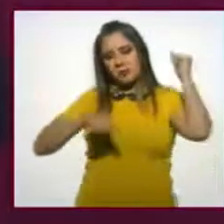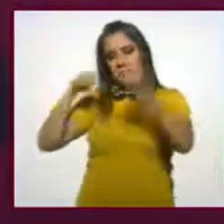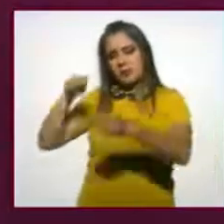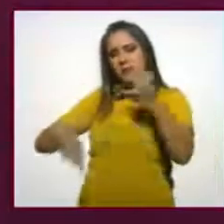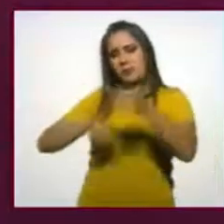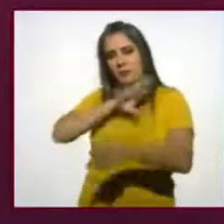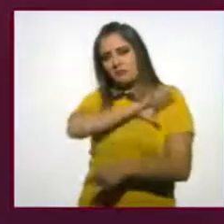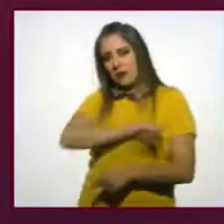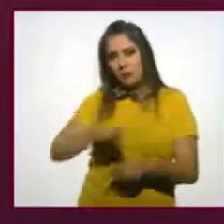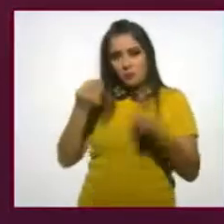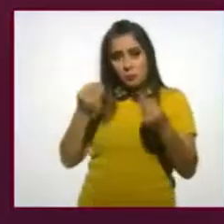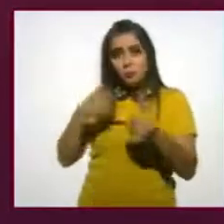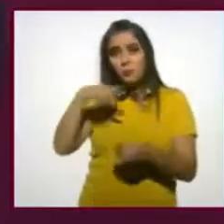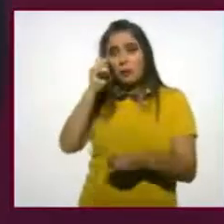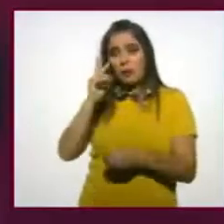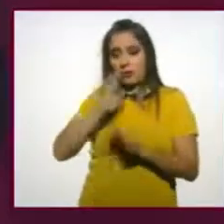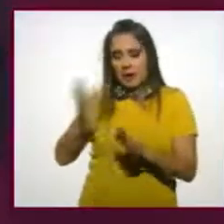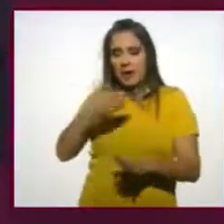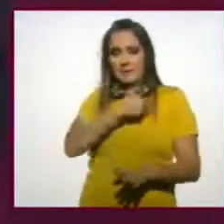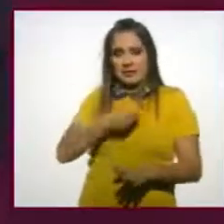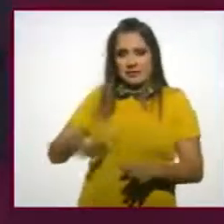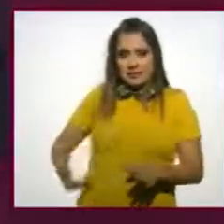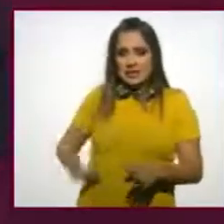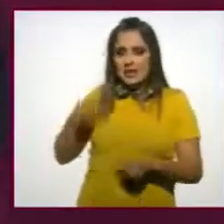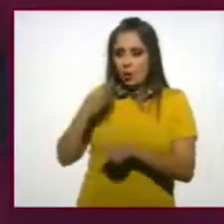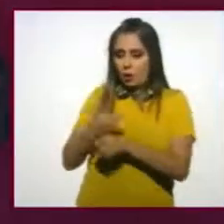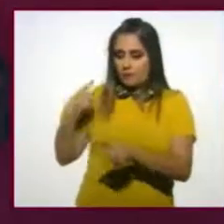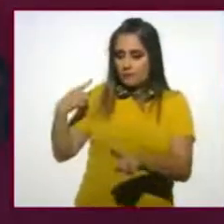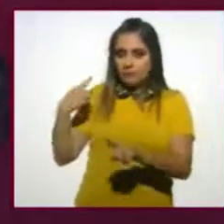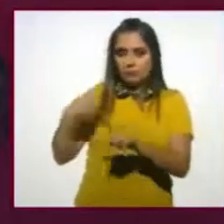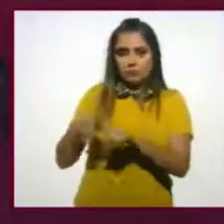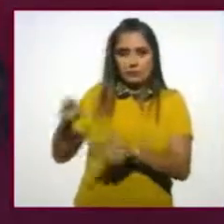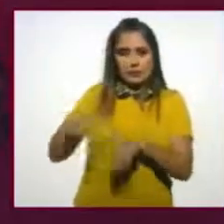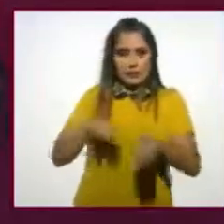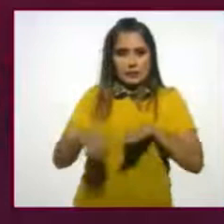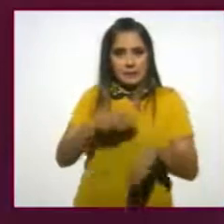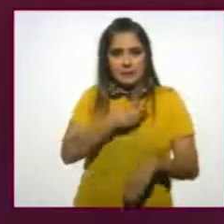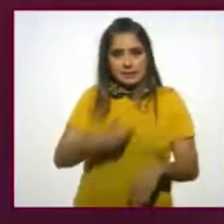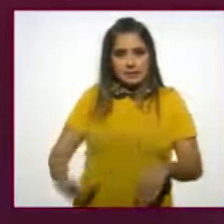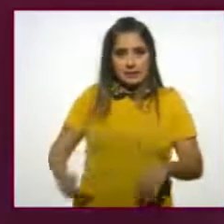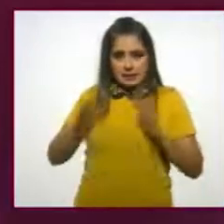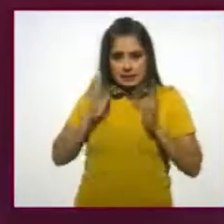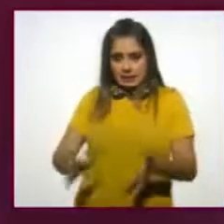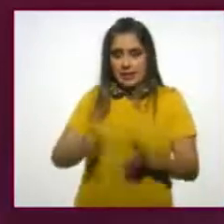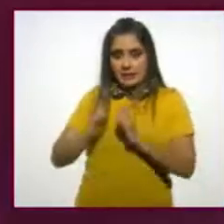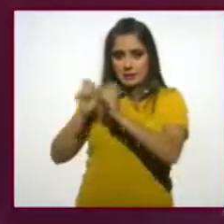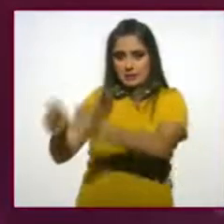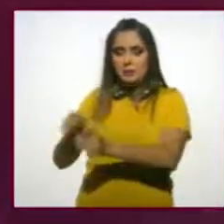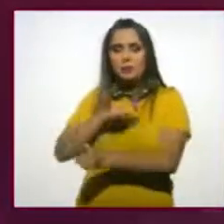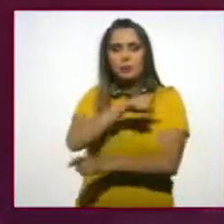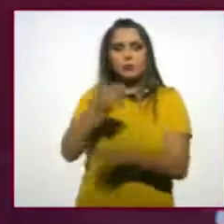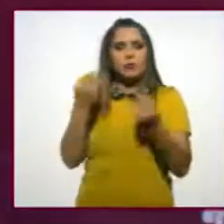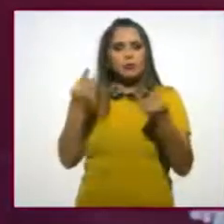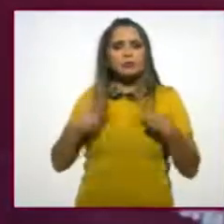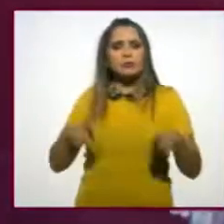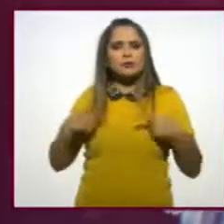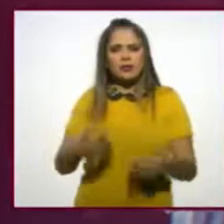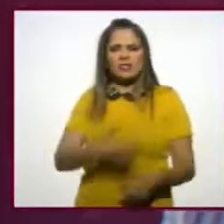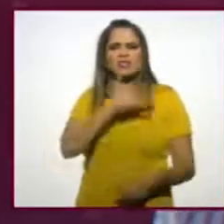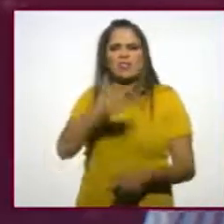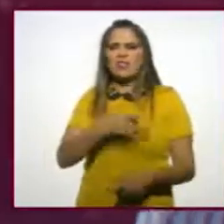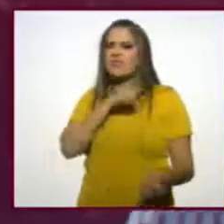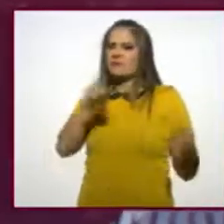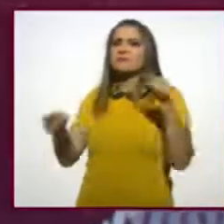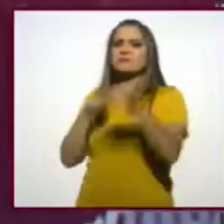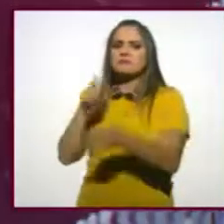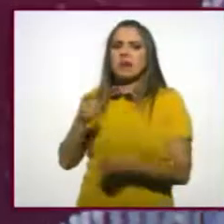pasado después de que tomó posesión y una pregunta que parece que se está haciendo mucha gente o incluso algunos